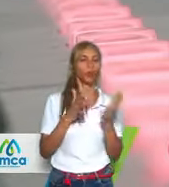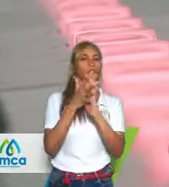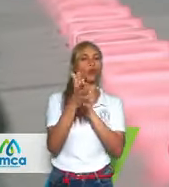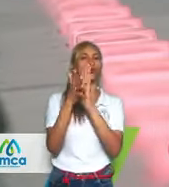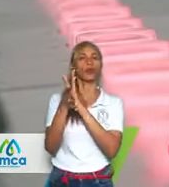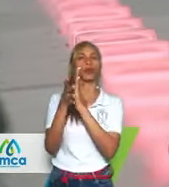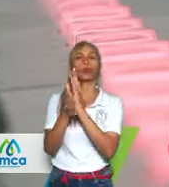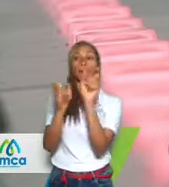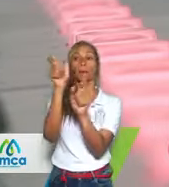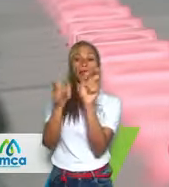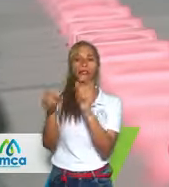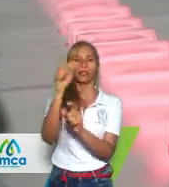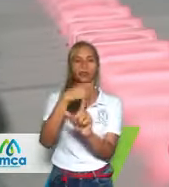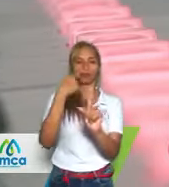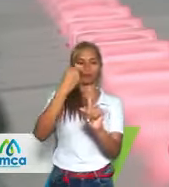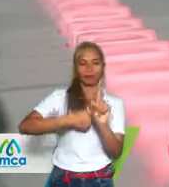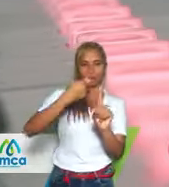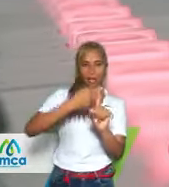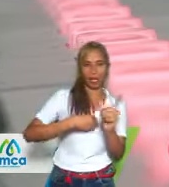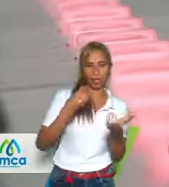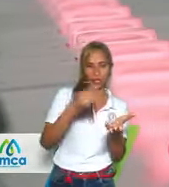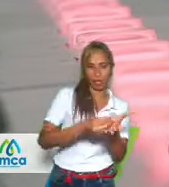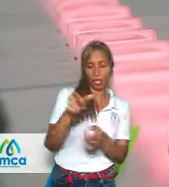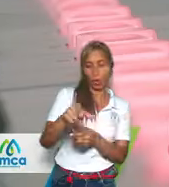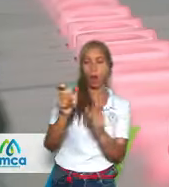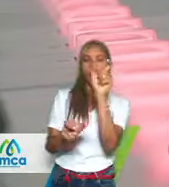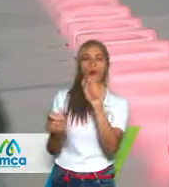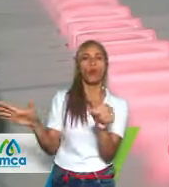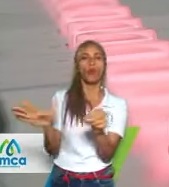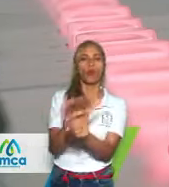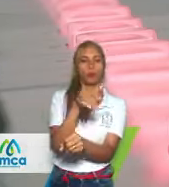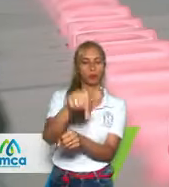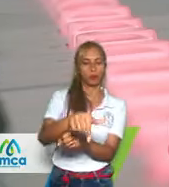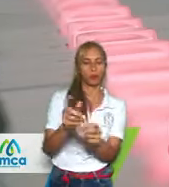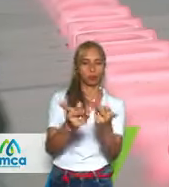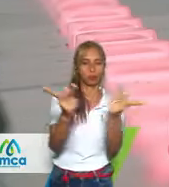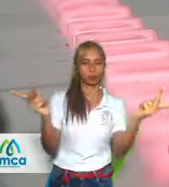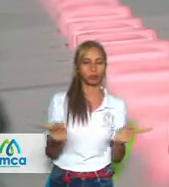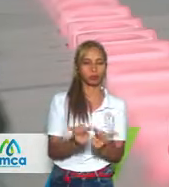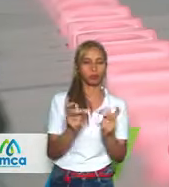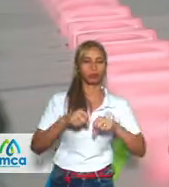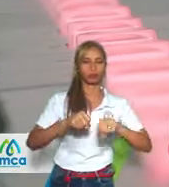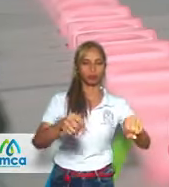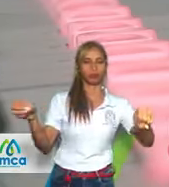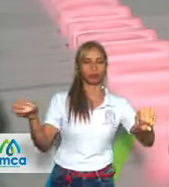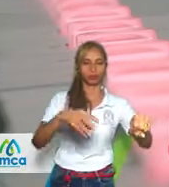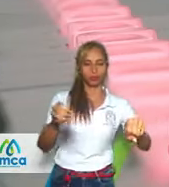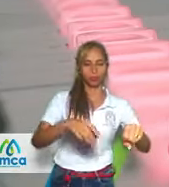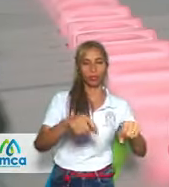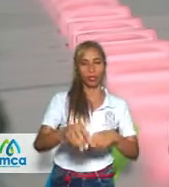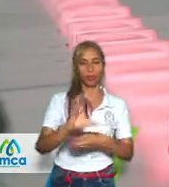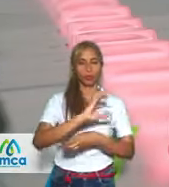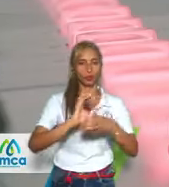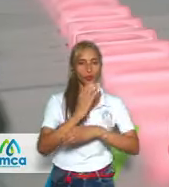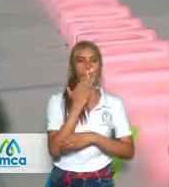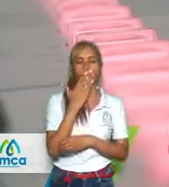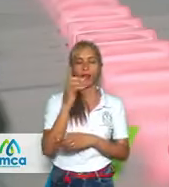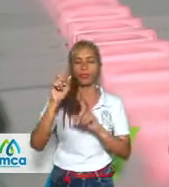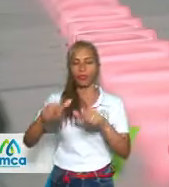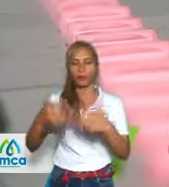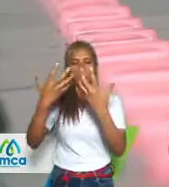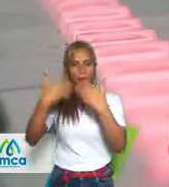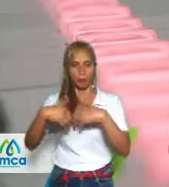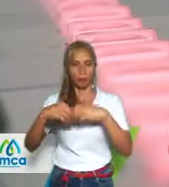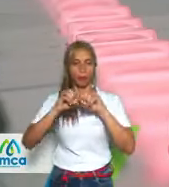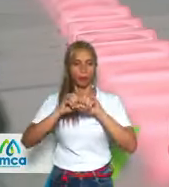arrendatarios y actuales ocupantes de la Galería de Calarcá que el municipio de Calarcá y Empresas Públicas de Calarcá están trabajando en un proyecto